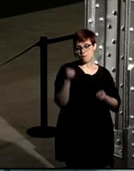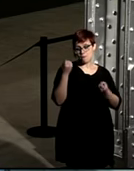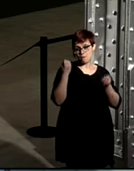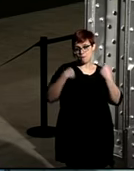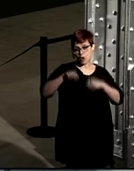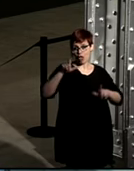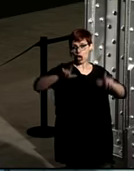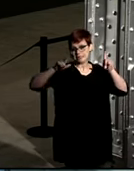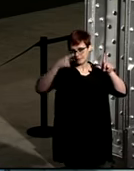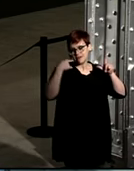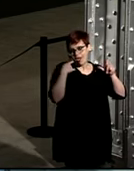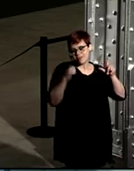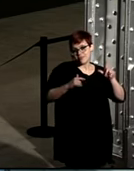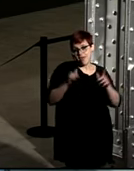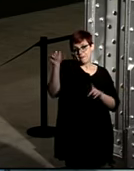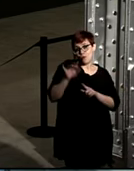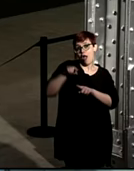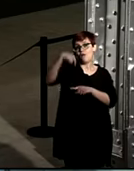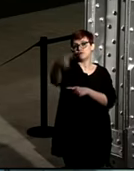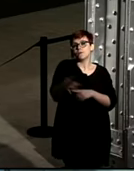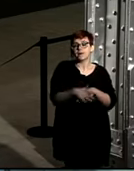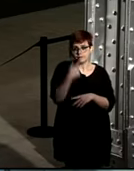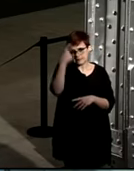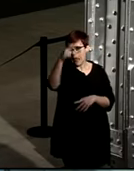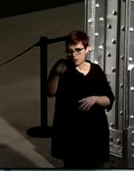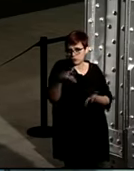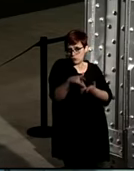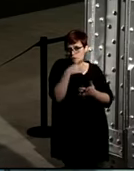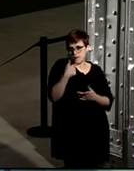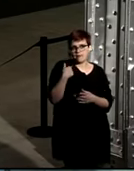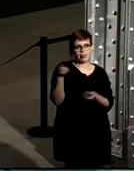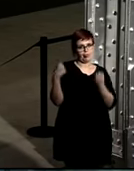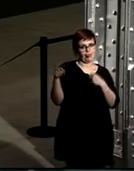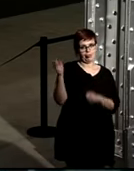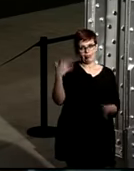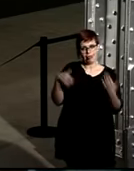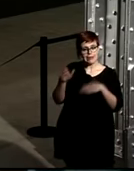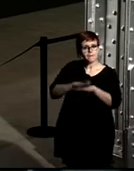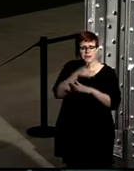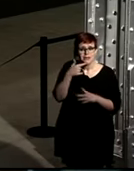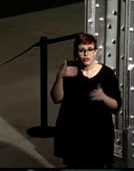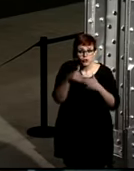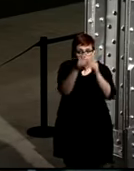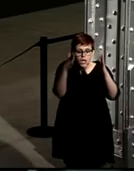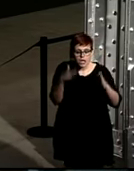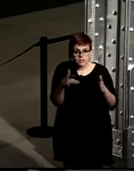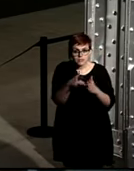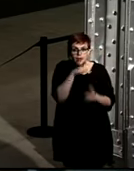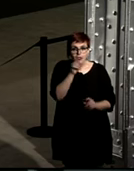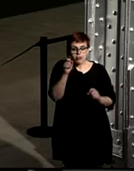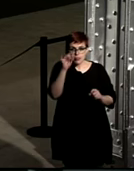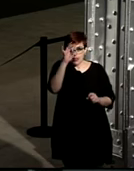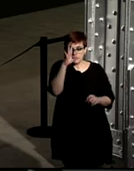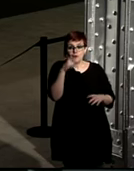concretamente, que no lo sabe, bueno, lo sabe y dice que me va a denunciar, pero bueno, me decía, dice, tío, que cada vez que llegábamos a tu casa y veíamos toda la casa llena